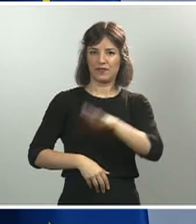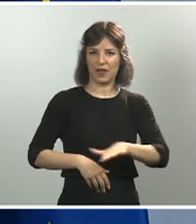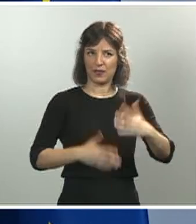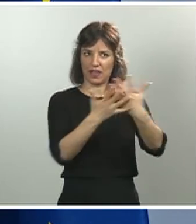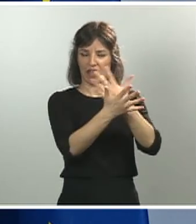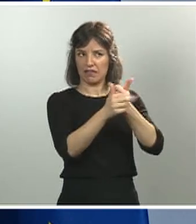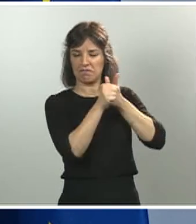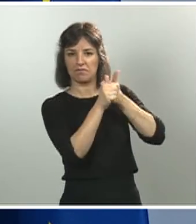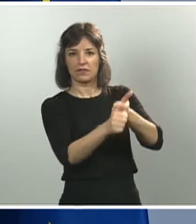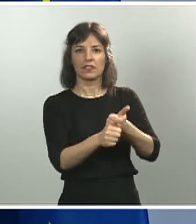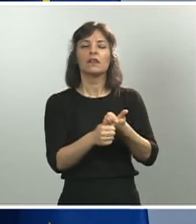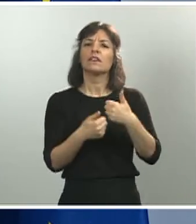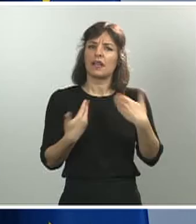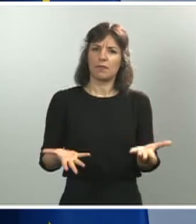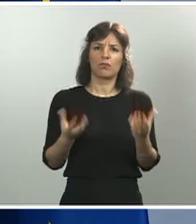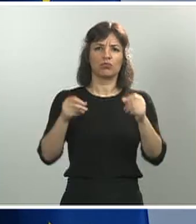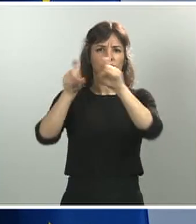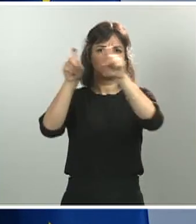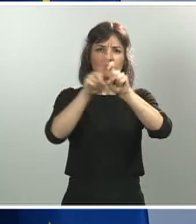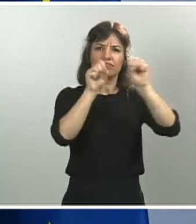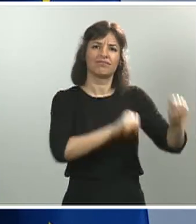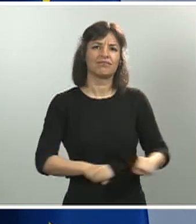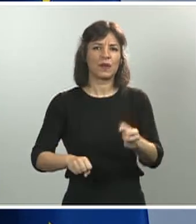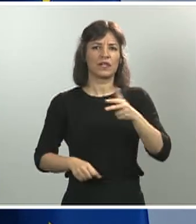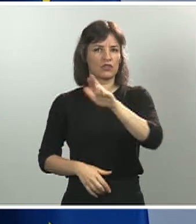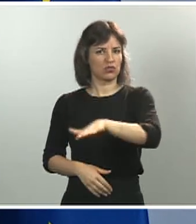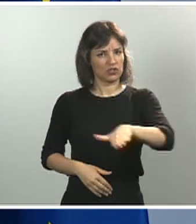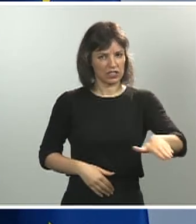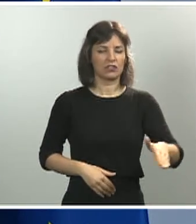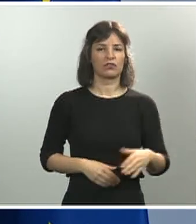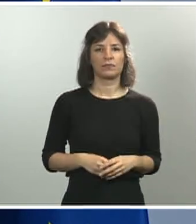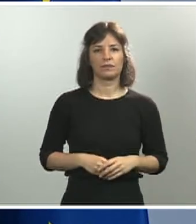muchas organizaciones defensoras de los derechos de los niños y de las niñas. Muchas gracias.